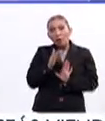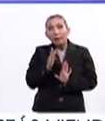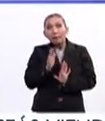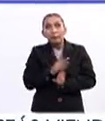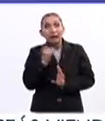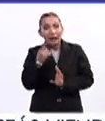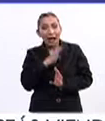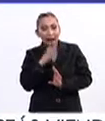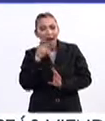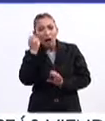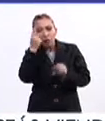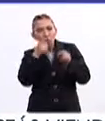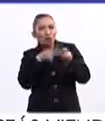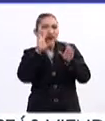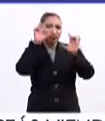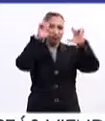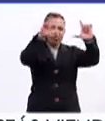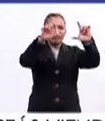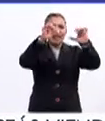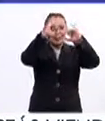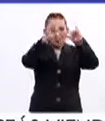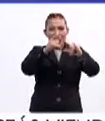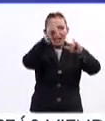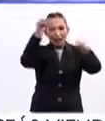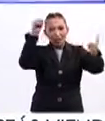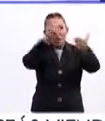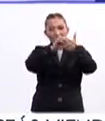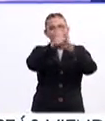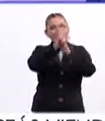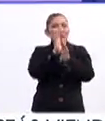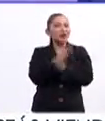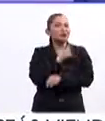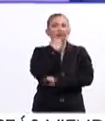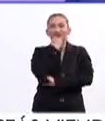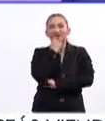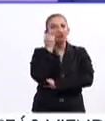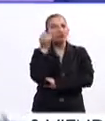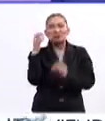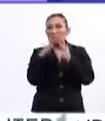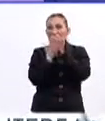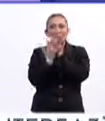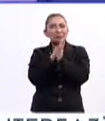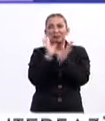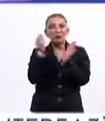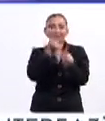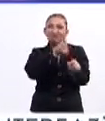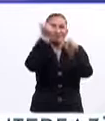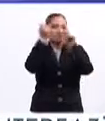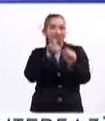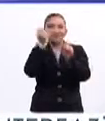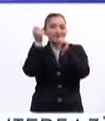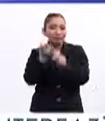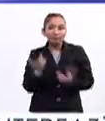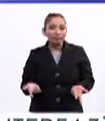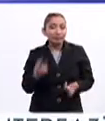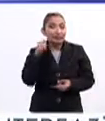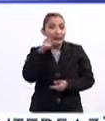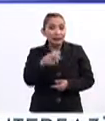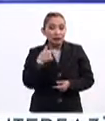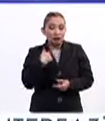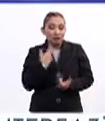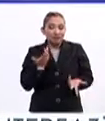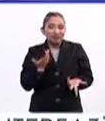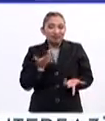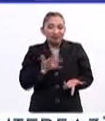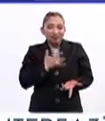incluso hubo escenas que yo quería que salieran en la peli y por cuestiones de muchas cosas no pudieron quedar, entonces ahí No ya fue así